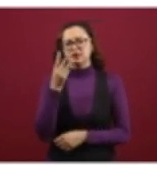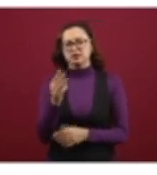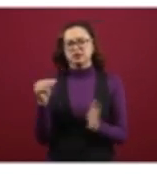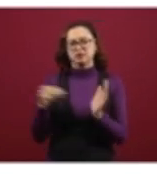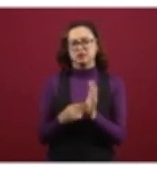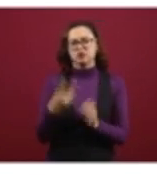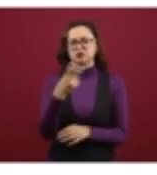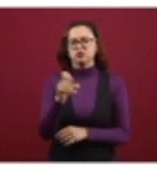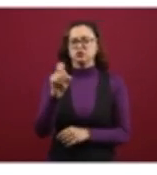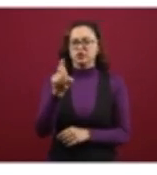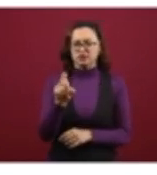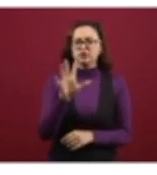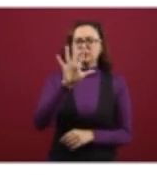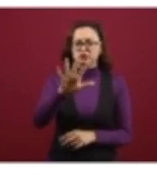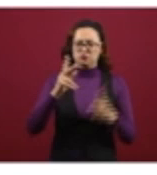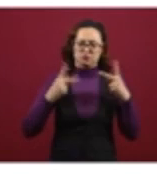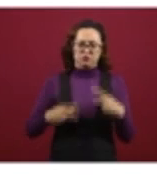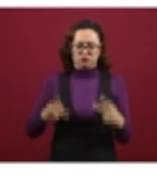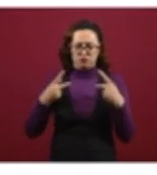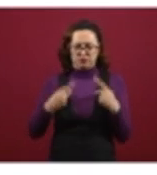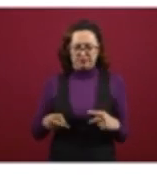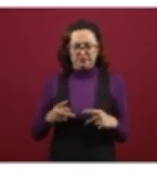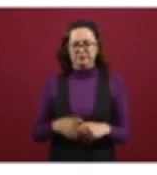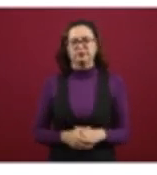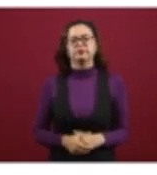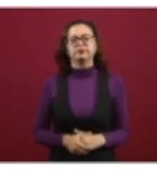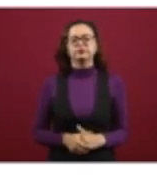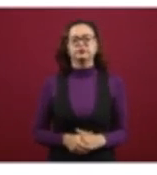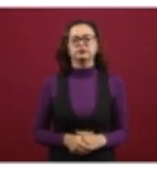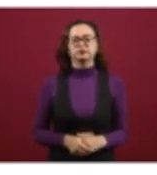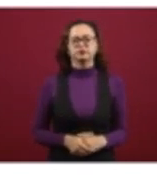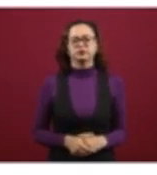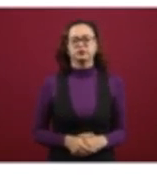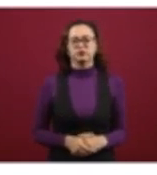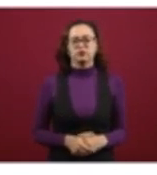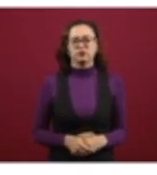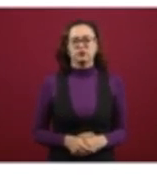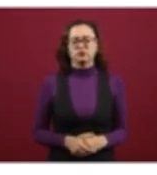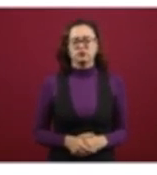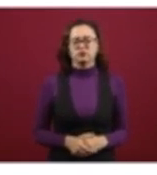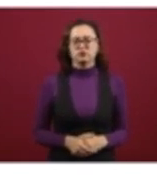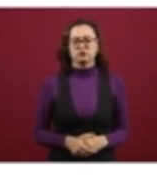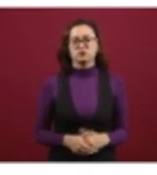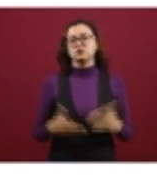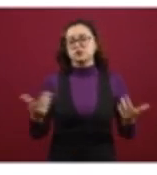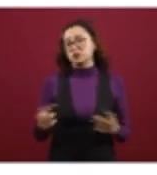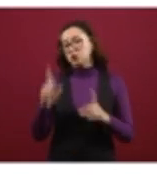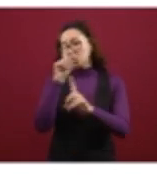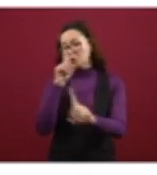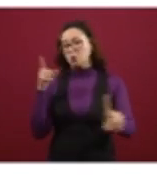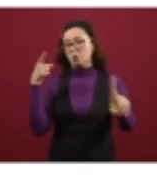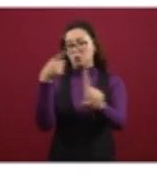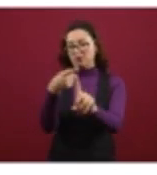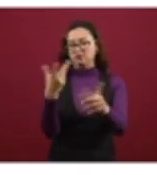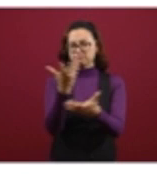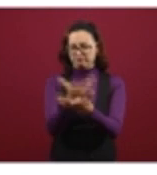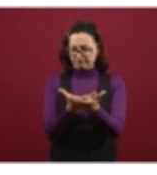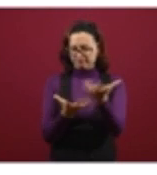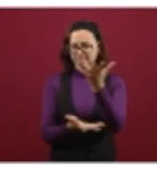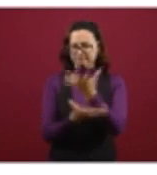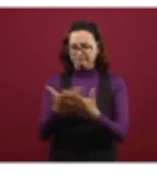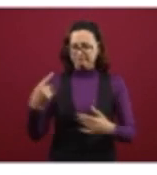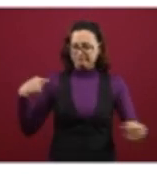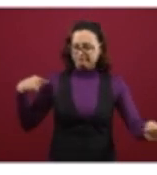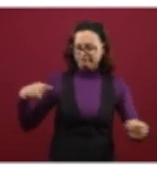233.235 productores. Damos entonces cuenta de los resultados de esta meta de producción para